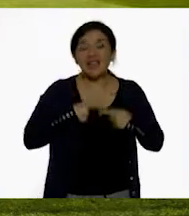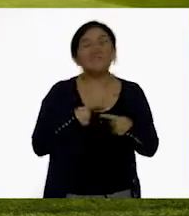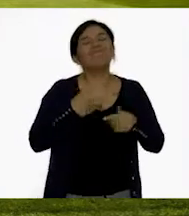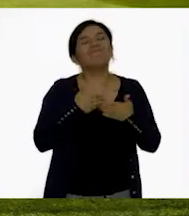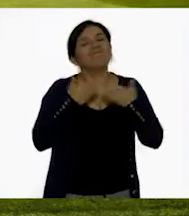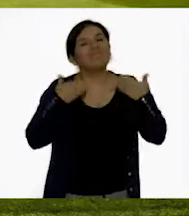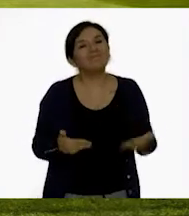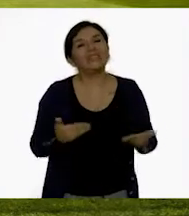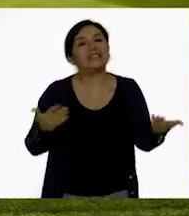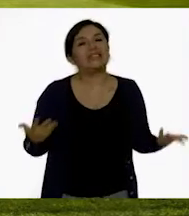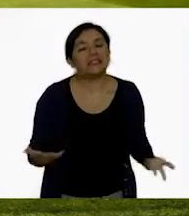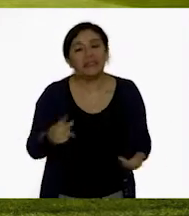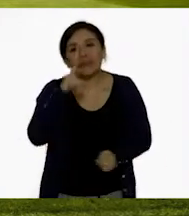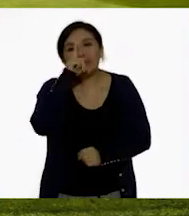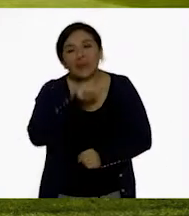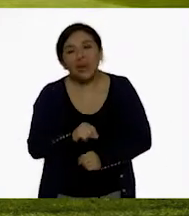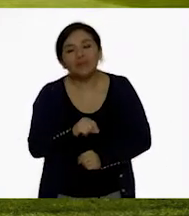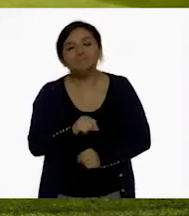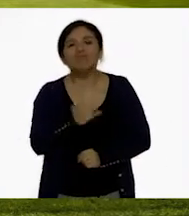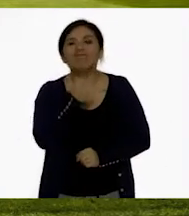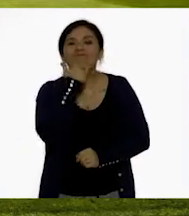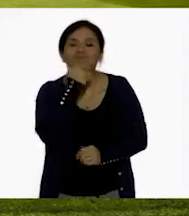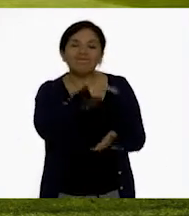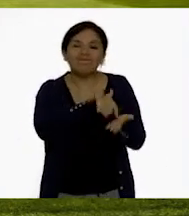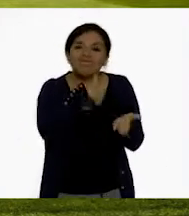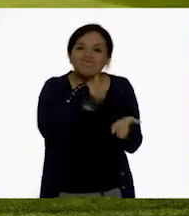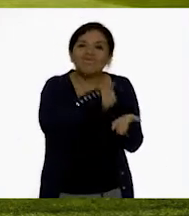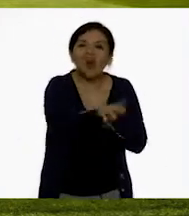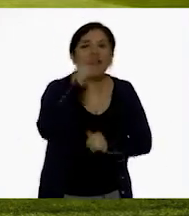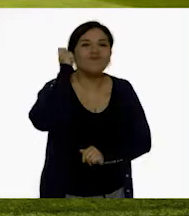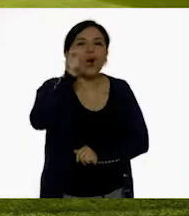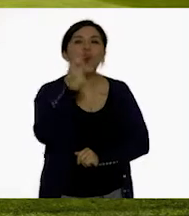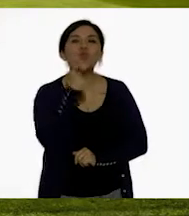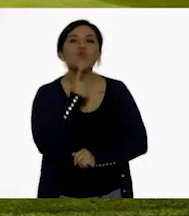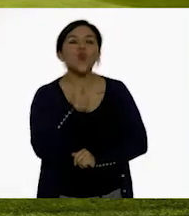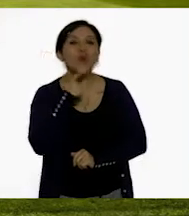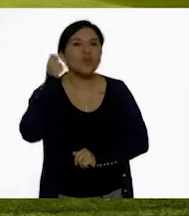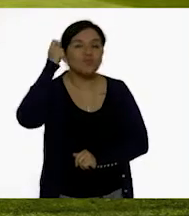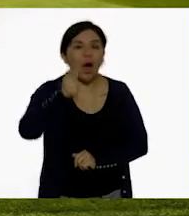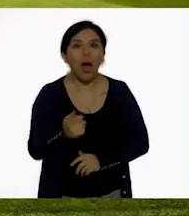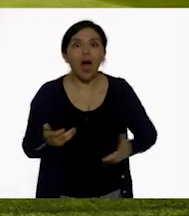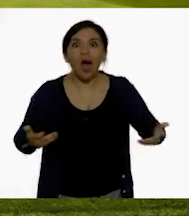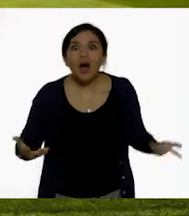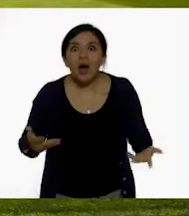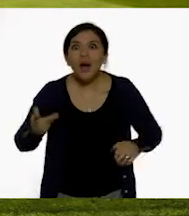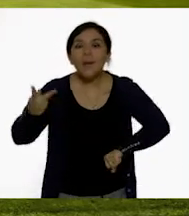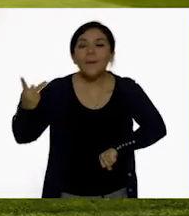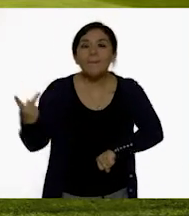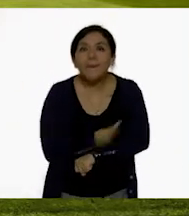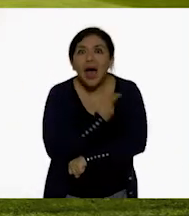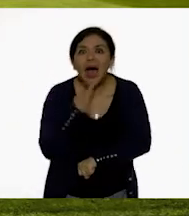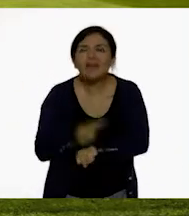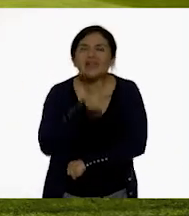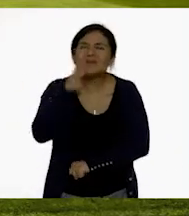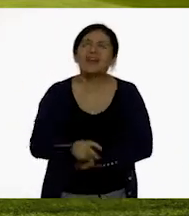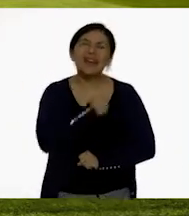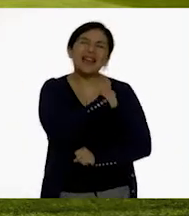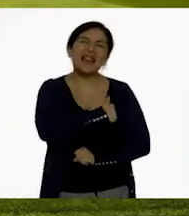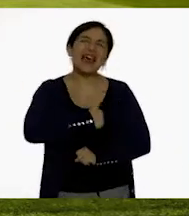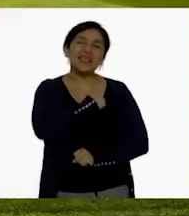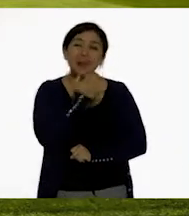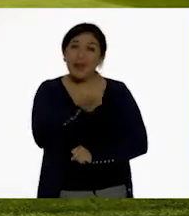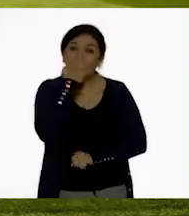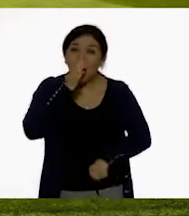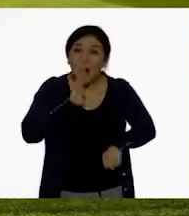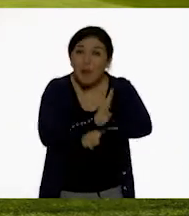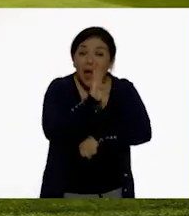Y por consiguiente, sale expulsado. ¿Qué sucede? ¡Qué lamentable para la primaria